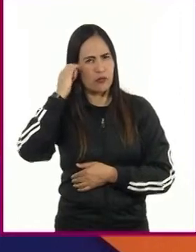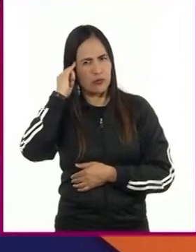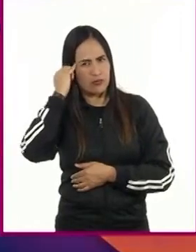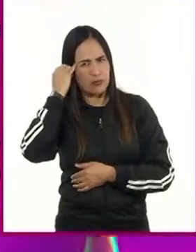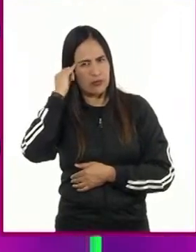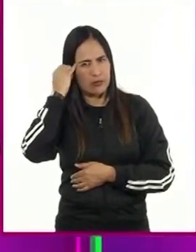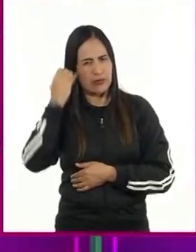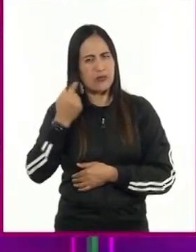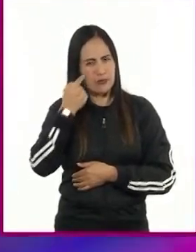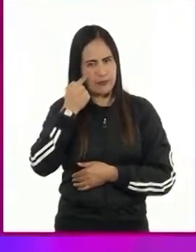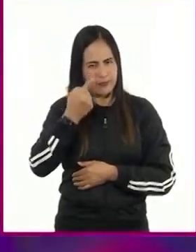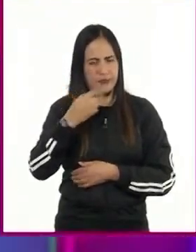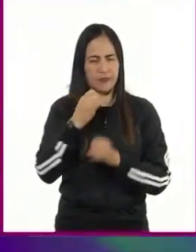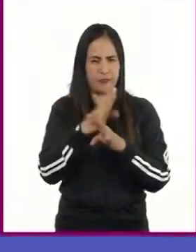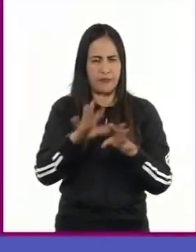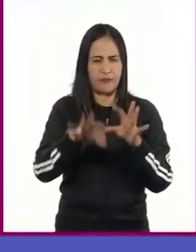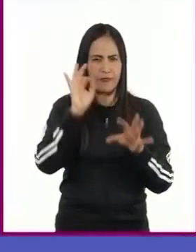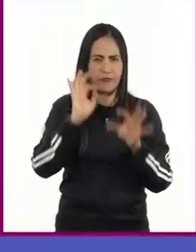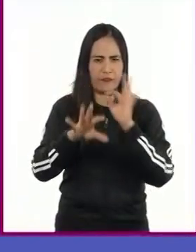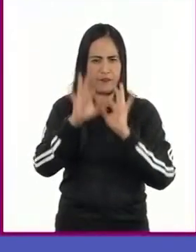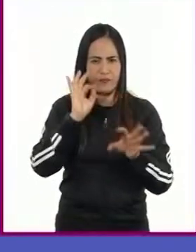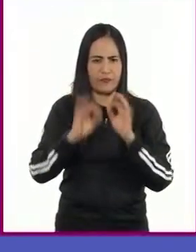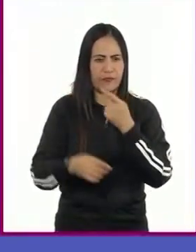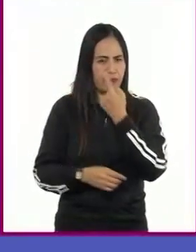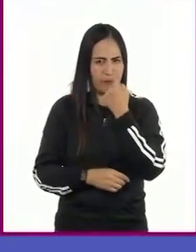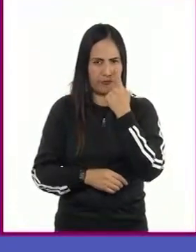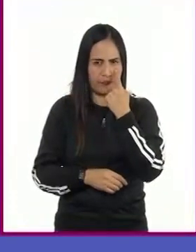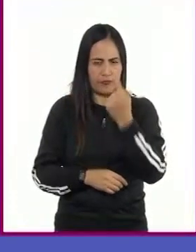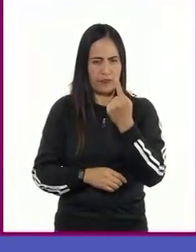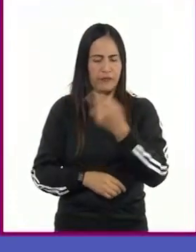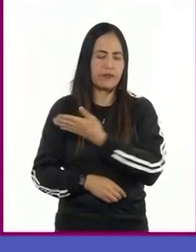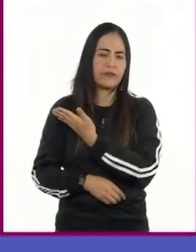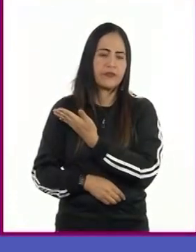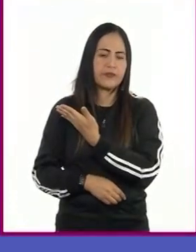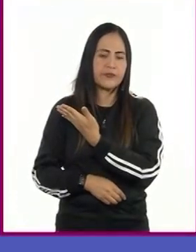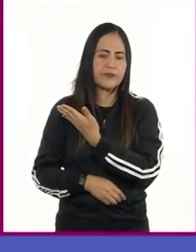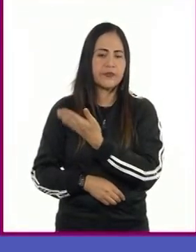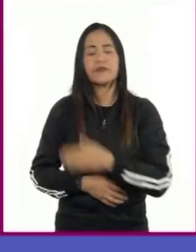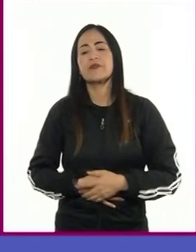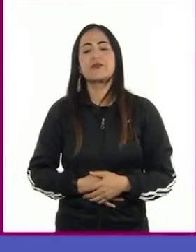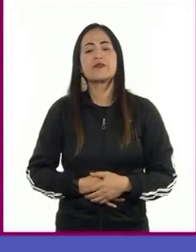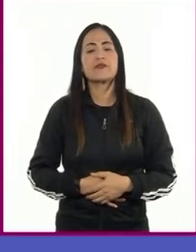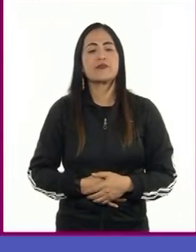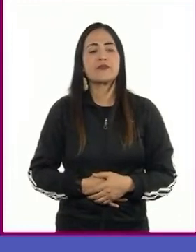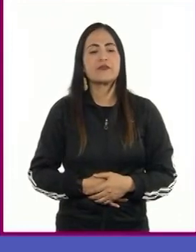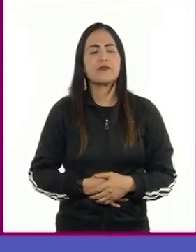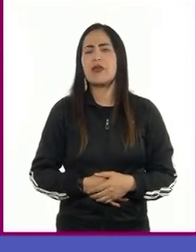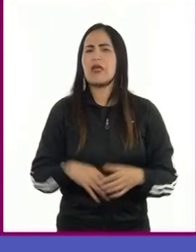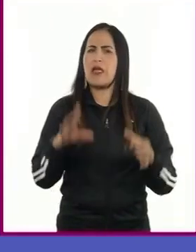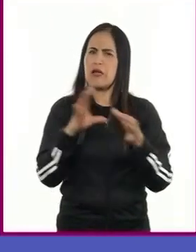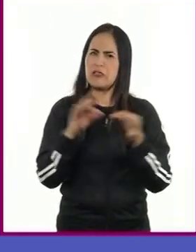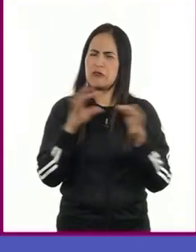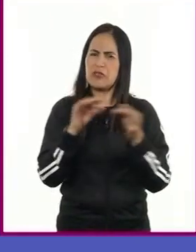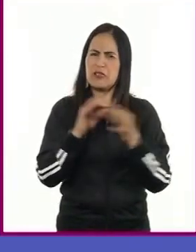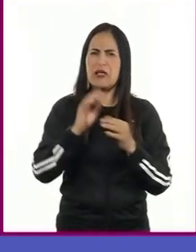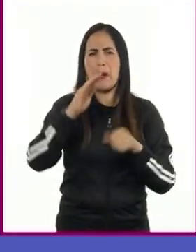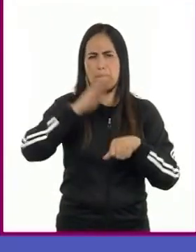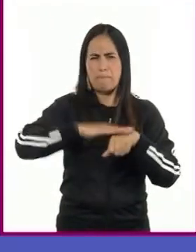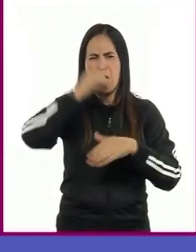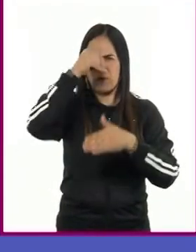información. Como pueden apreciar, seleccioné esta fuente porque me permitió explicar detalles sobre los pueblos